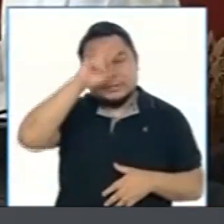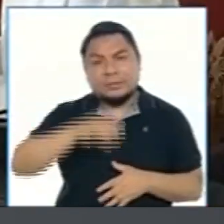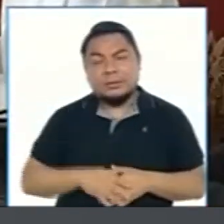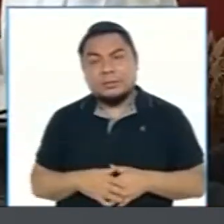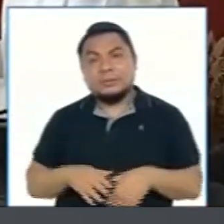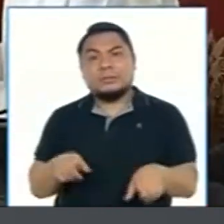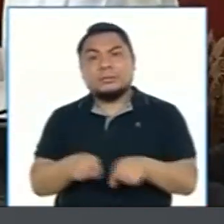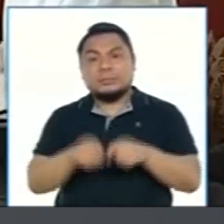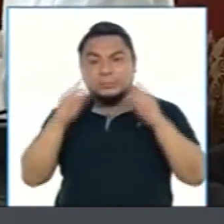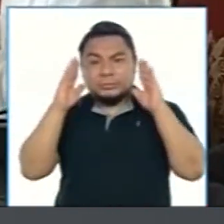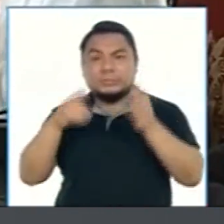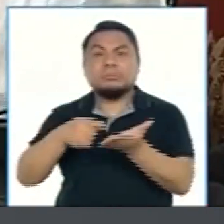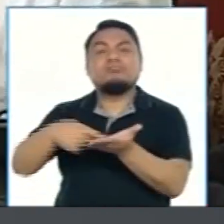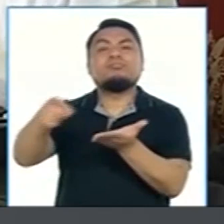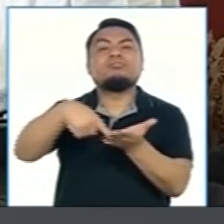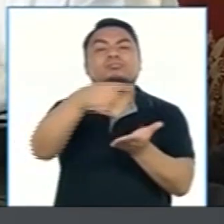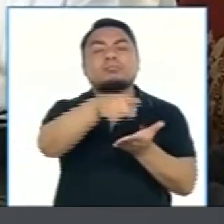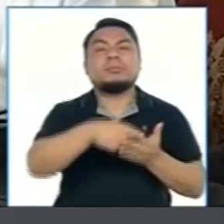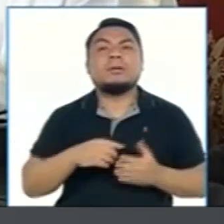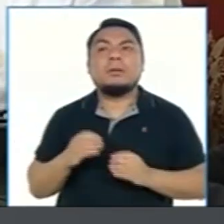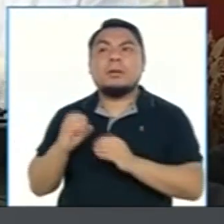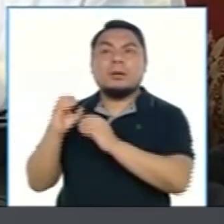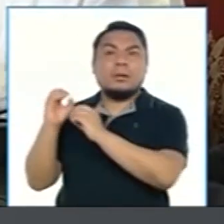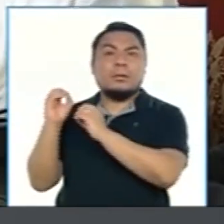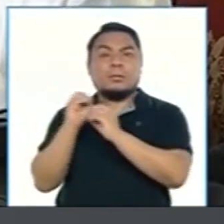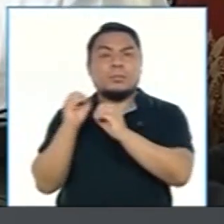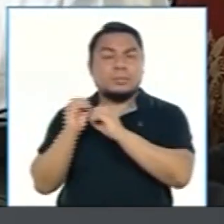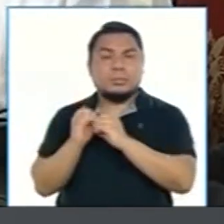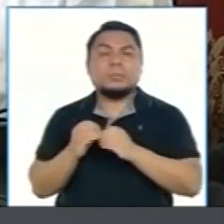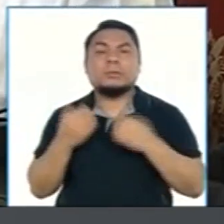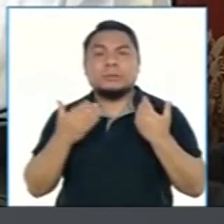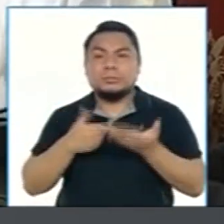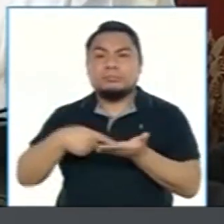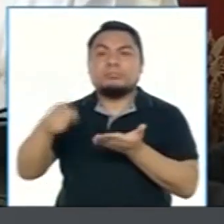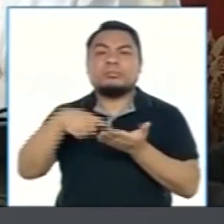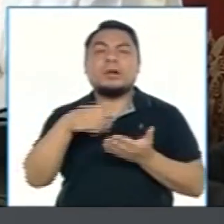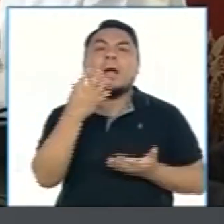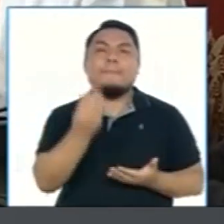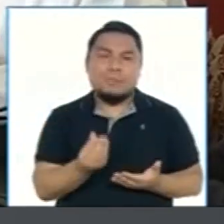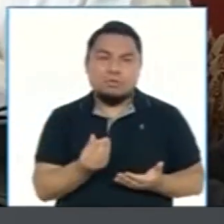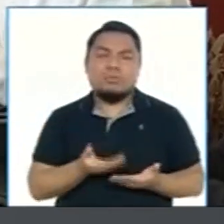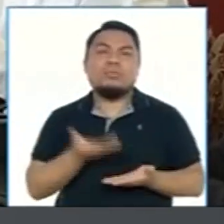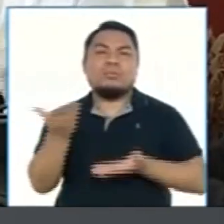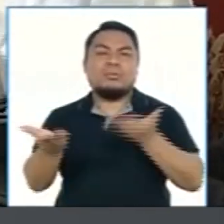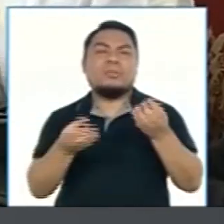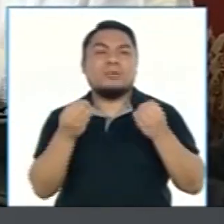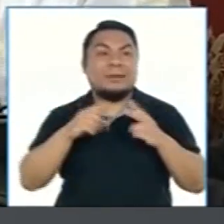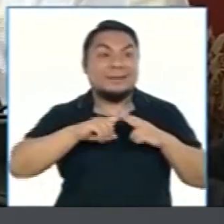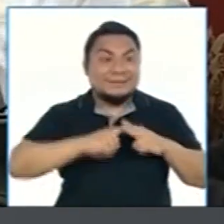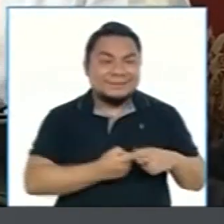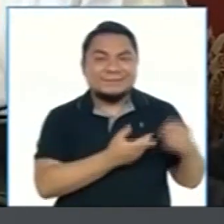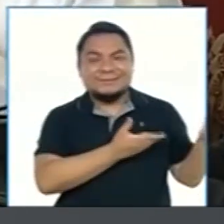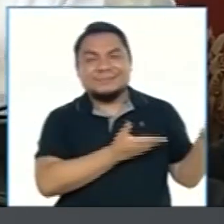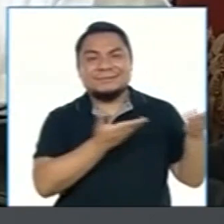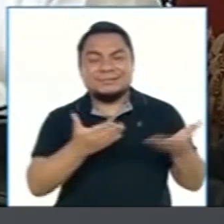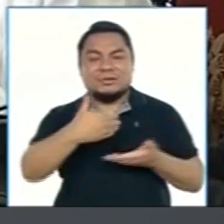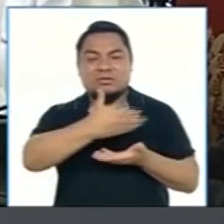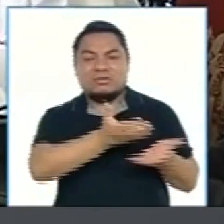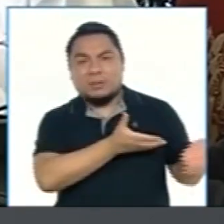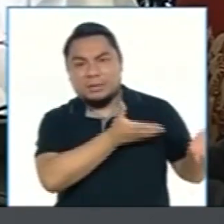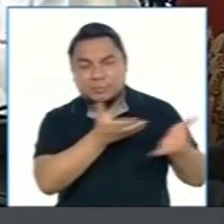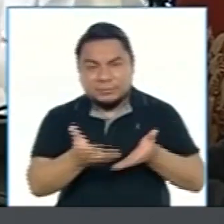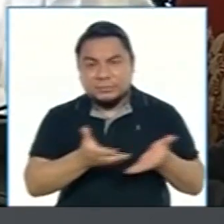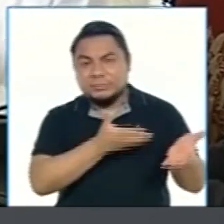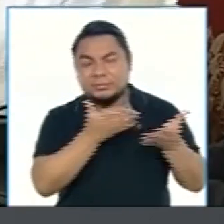el énfasis es la distribución. Octubre se ha distribuido poco, porque recién están por lotes